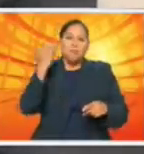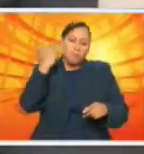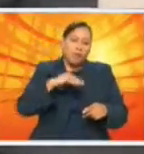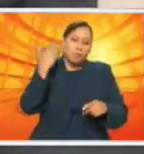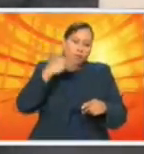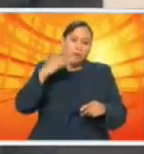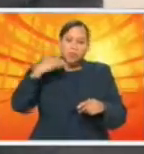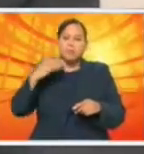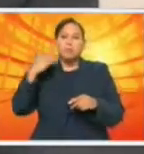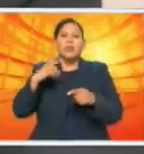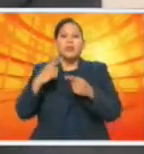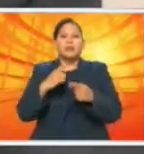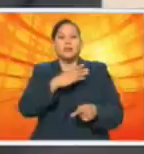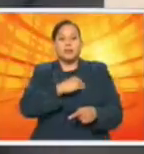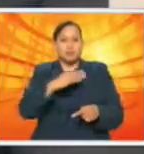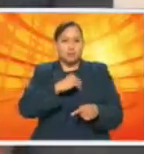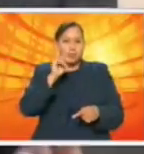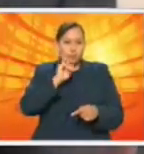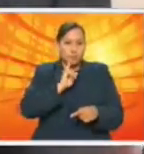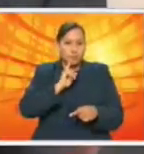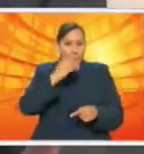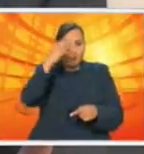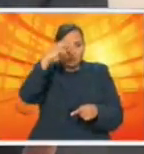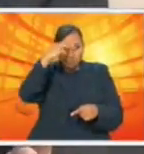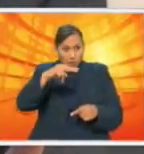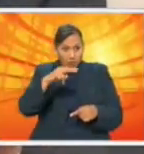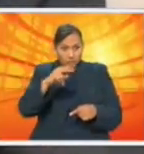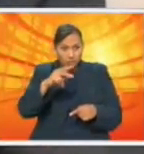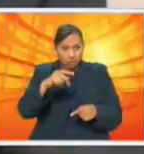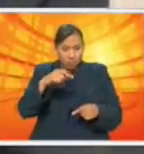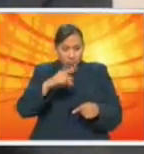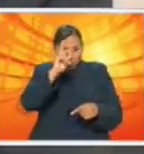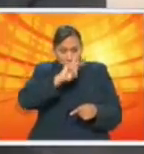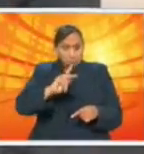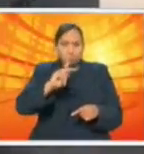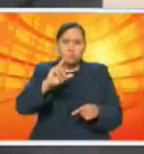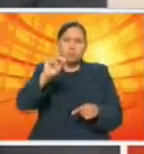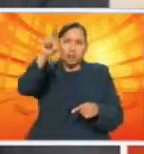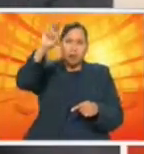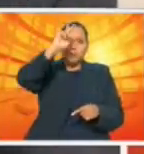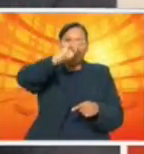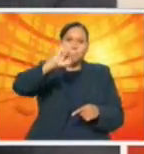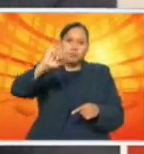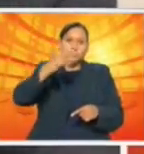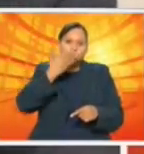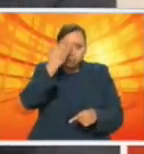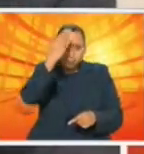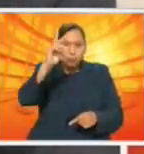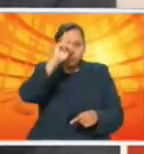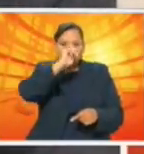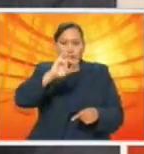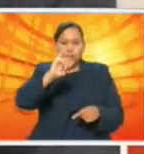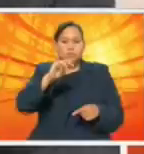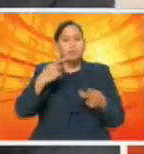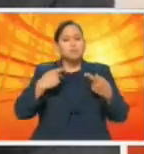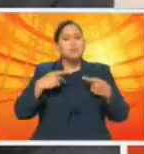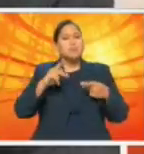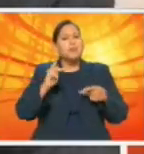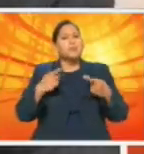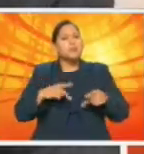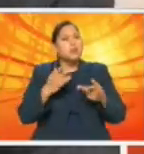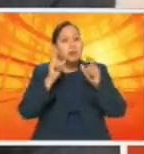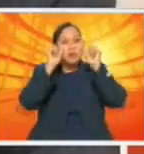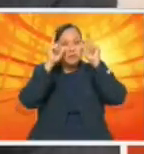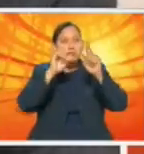a las hijas. O sea, date cuenta que México no puede estar peor que eso. O sea que aún así la sociedad civil puede reaccionar y